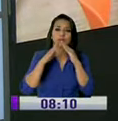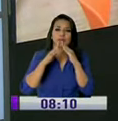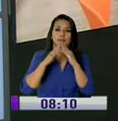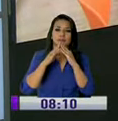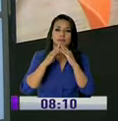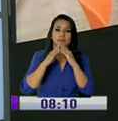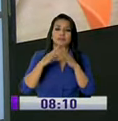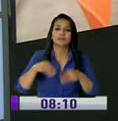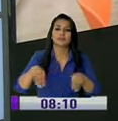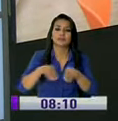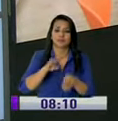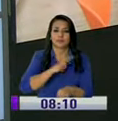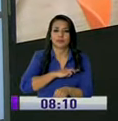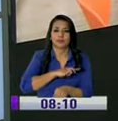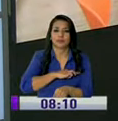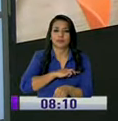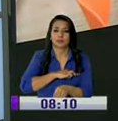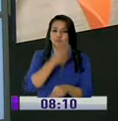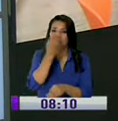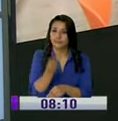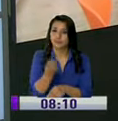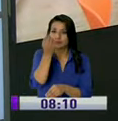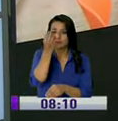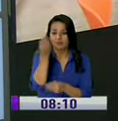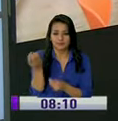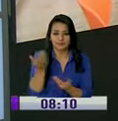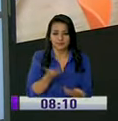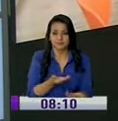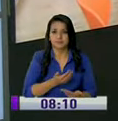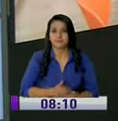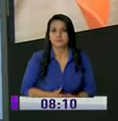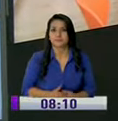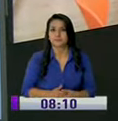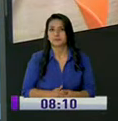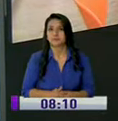querida Adriana, adelante contigo, buenos días, cuéntanos cómo va esto.